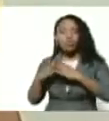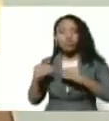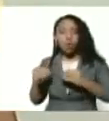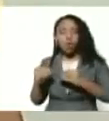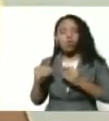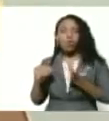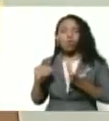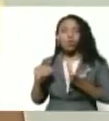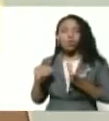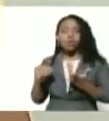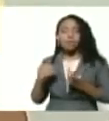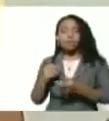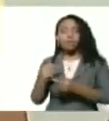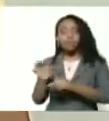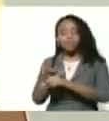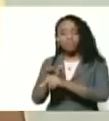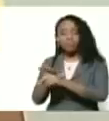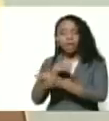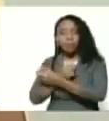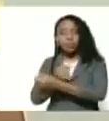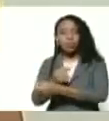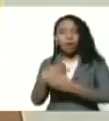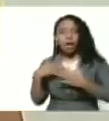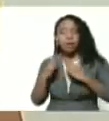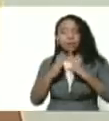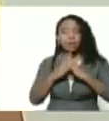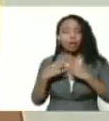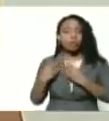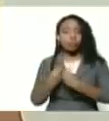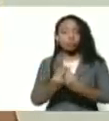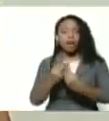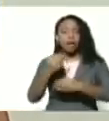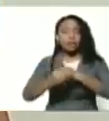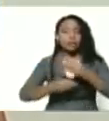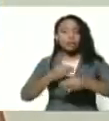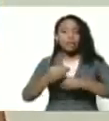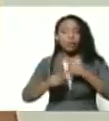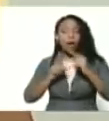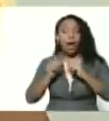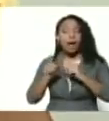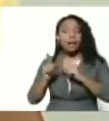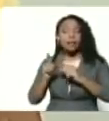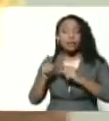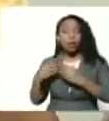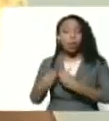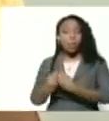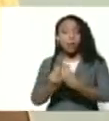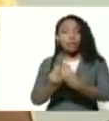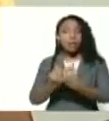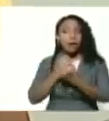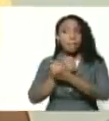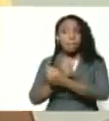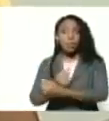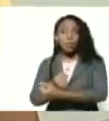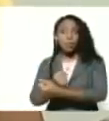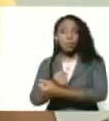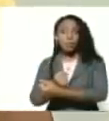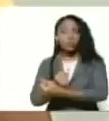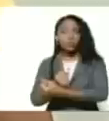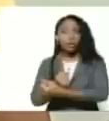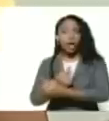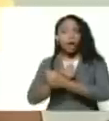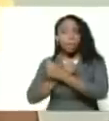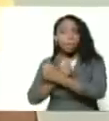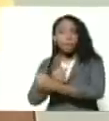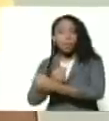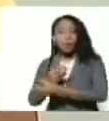crianza amorosa. Los hogares acompañantes nos hemos convertido en eso, en acompañantes amorosos,